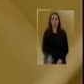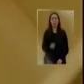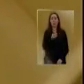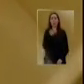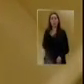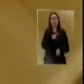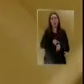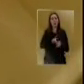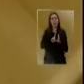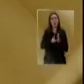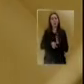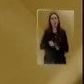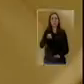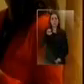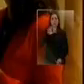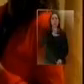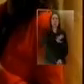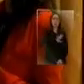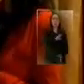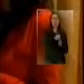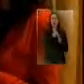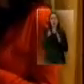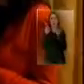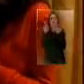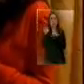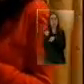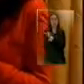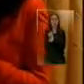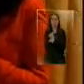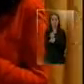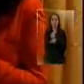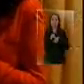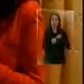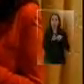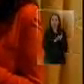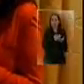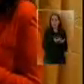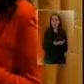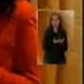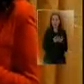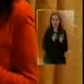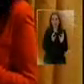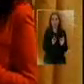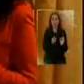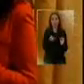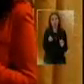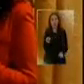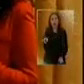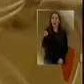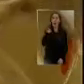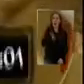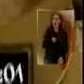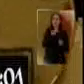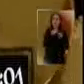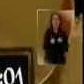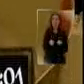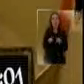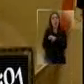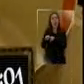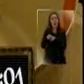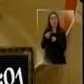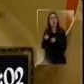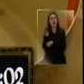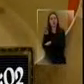¿Cuánto se demoró? Aproximadamente 5 a 10 segundos. ¿Ya? El animal control. Ajá. Ahora lo que vamos a hacer es repetir el experimento con el